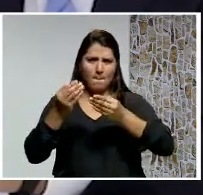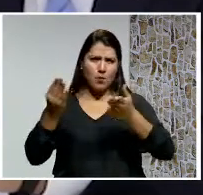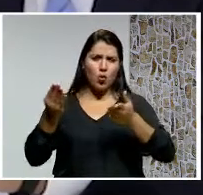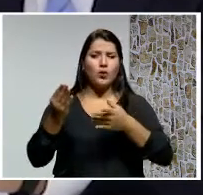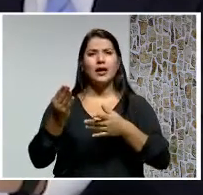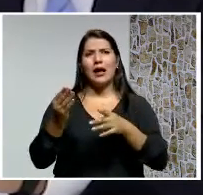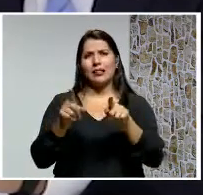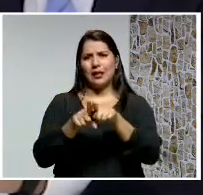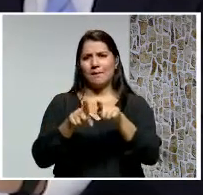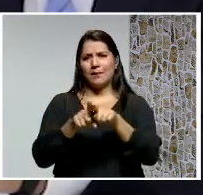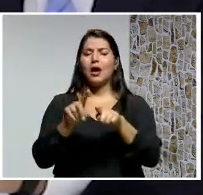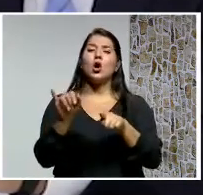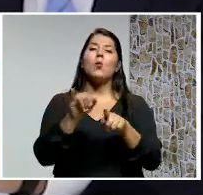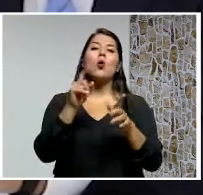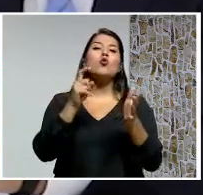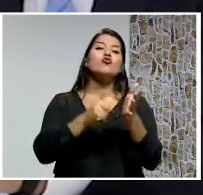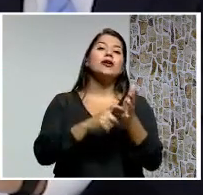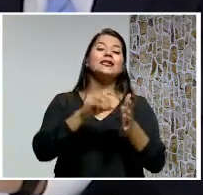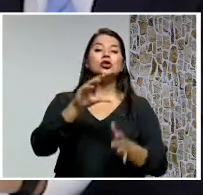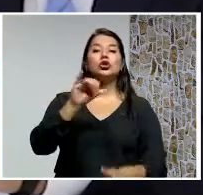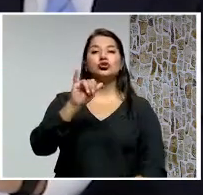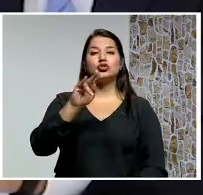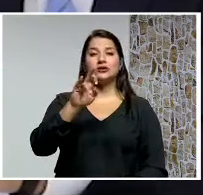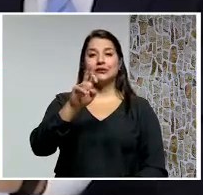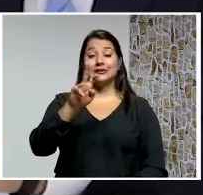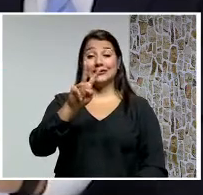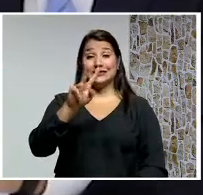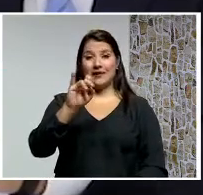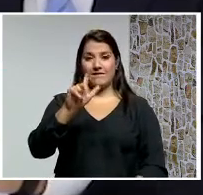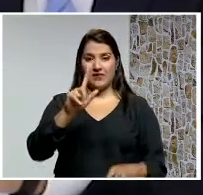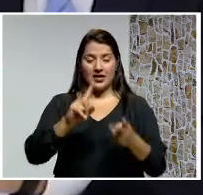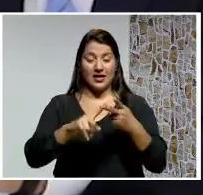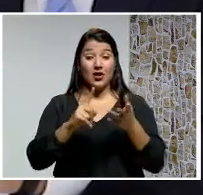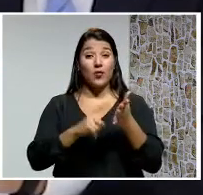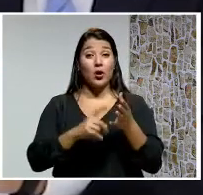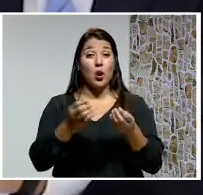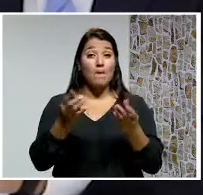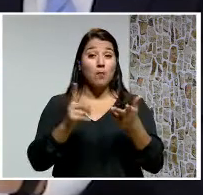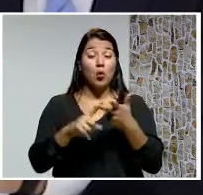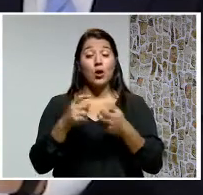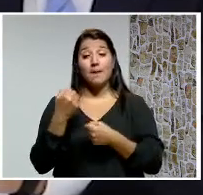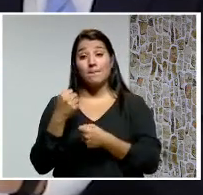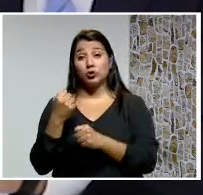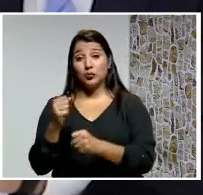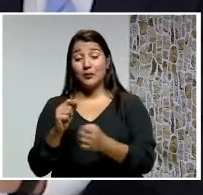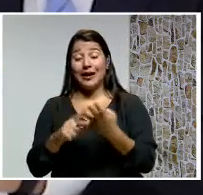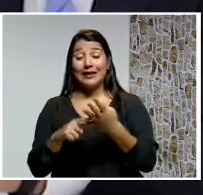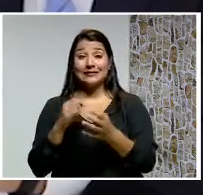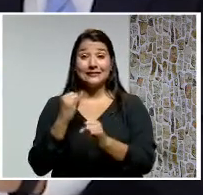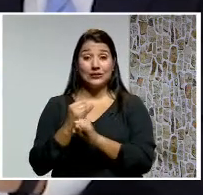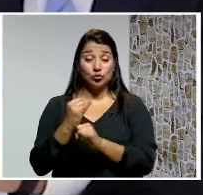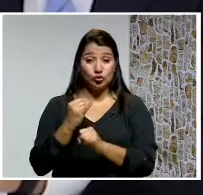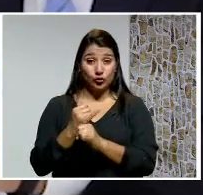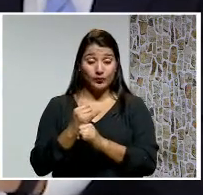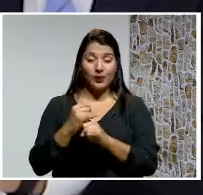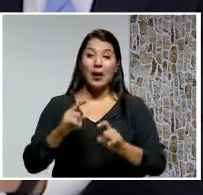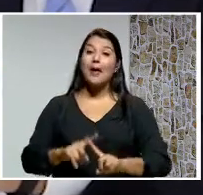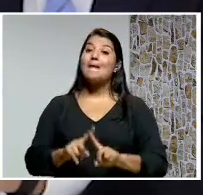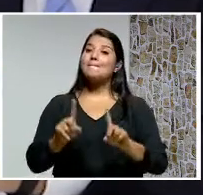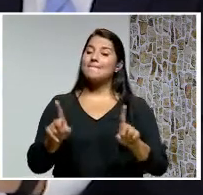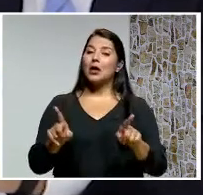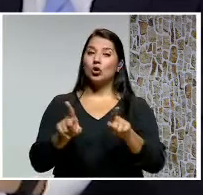civil, de registro público, de algunas municipalidades, de instituciones autónomas, pero